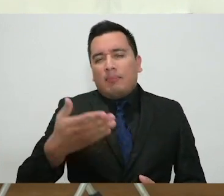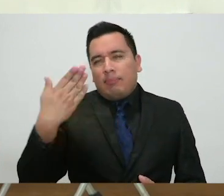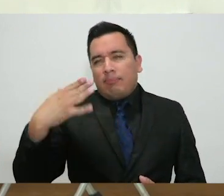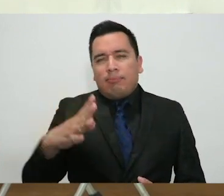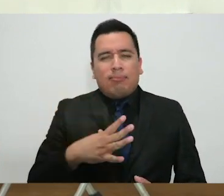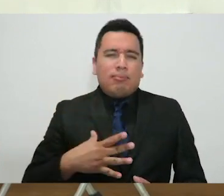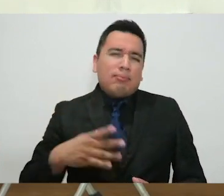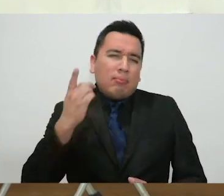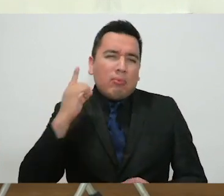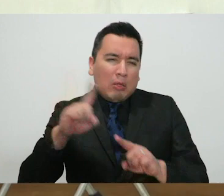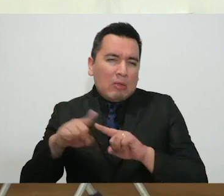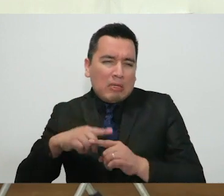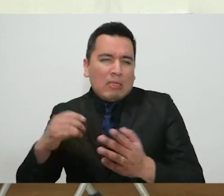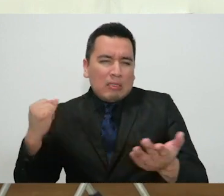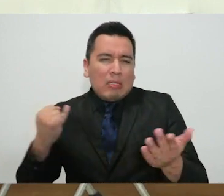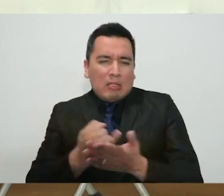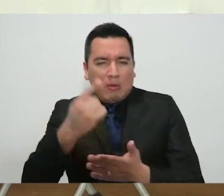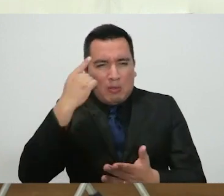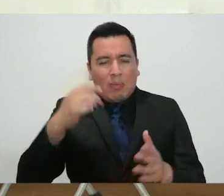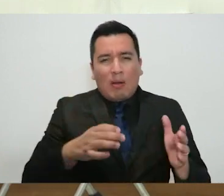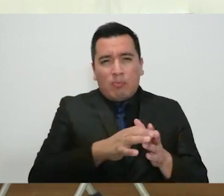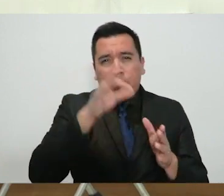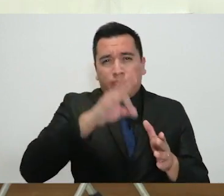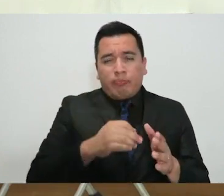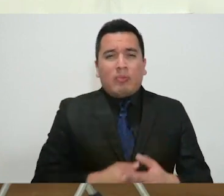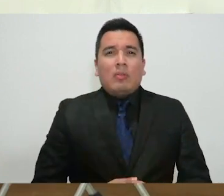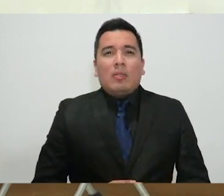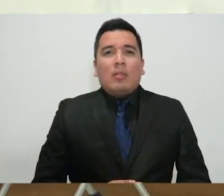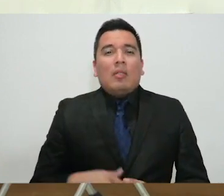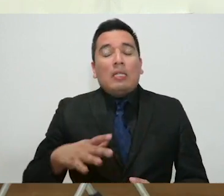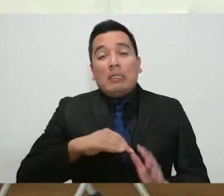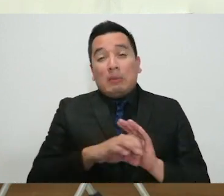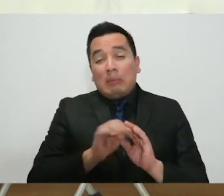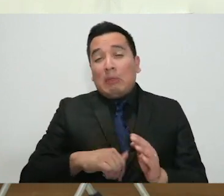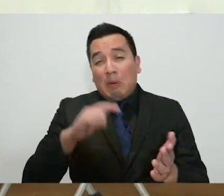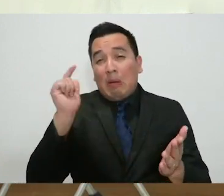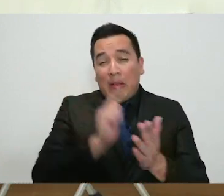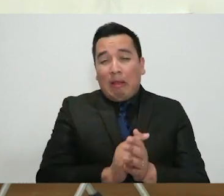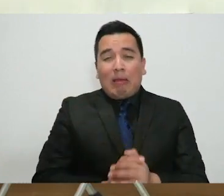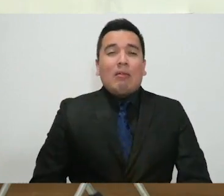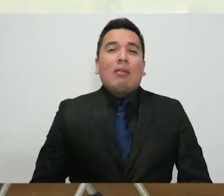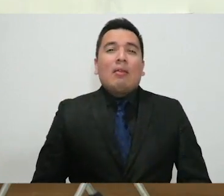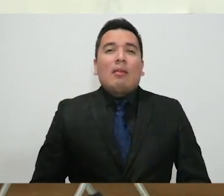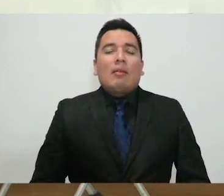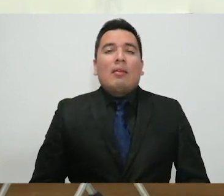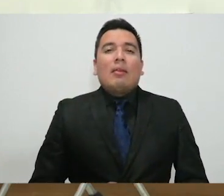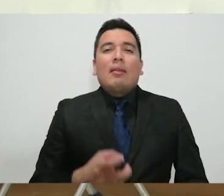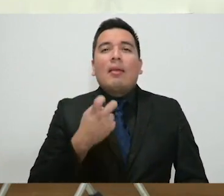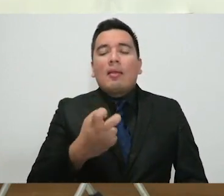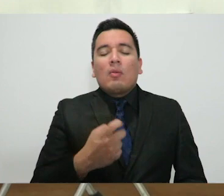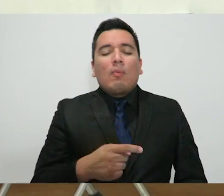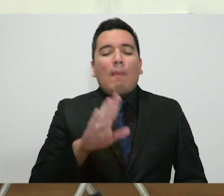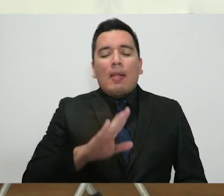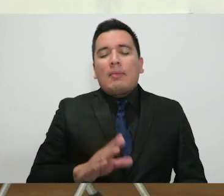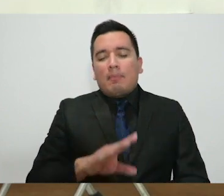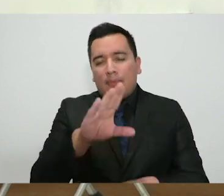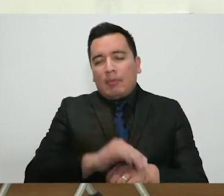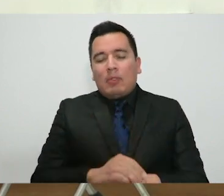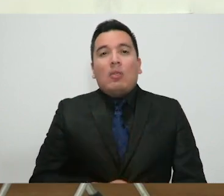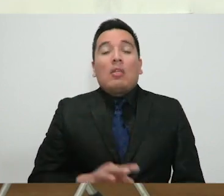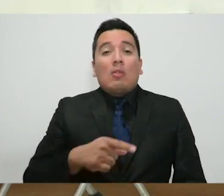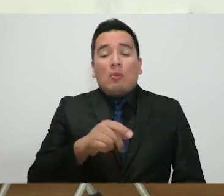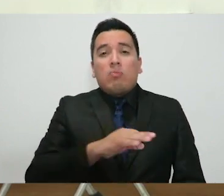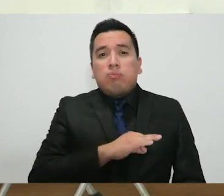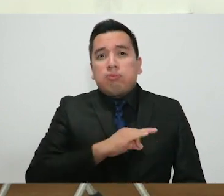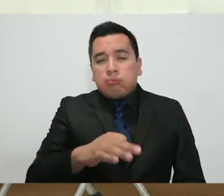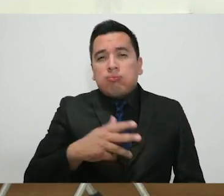legislaciones electorales. Y las legislaciones electorales, de la mano de lo que dicen las constituciones, son las que van dando posibilidades y que a ustedes